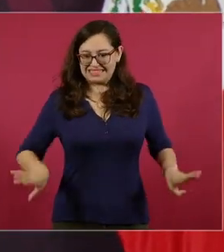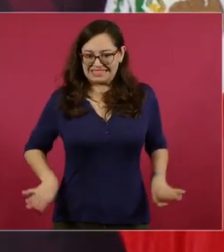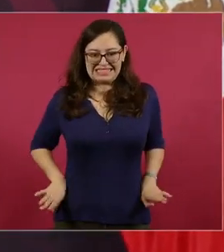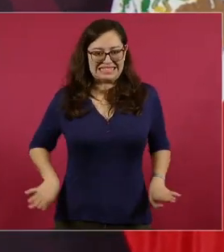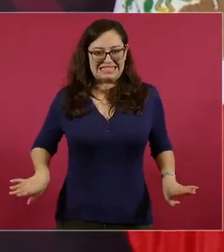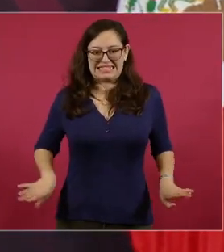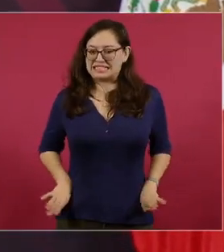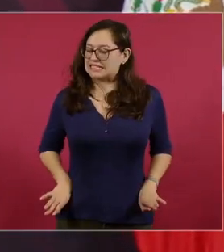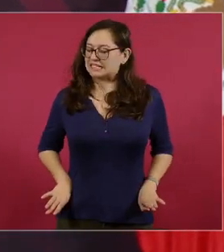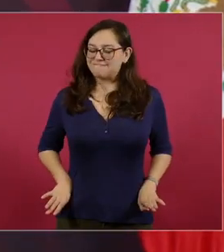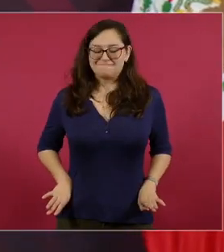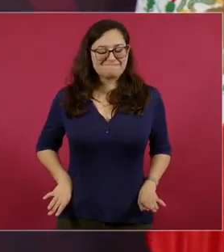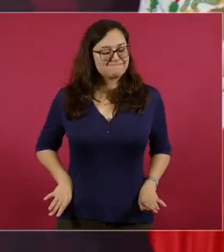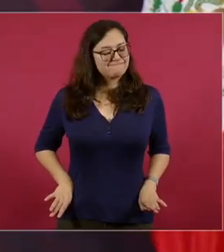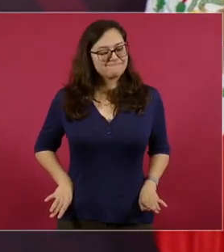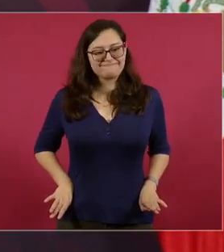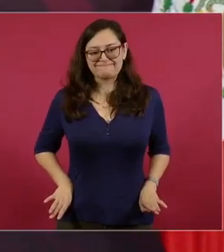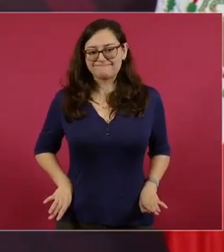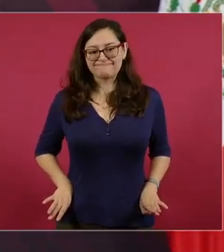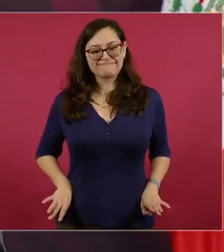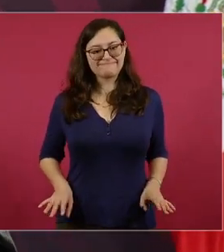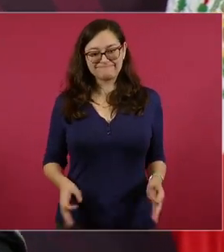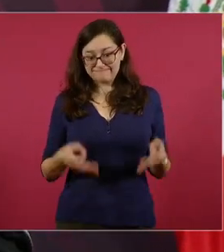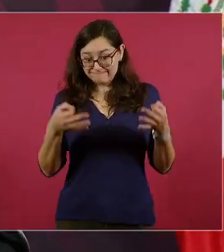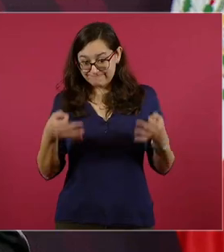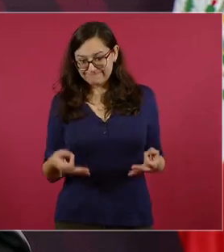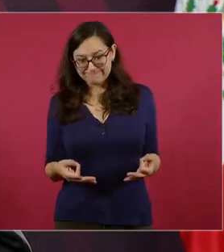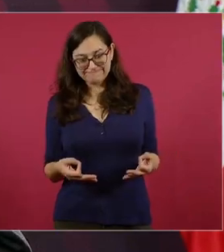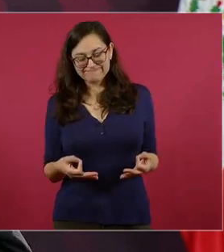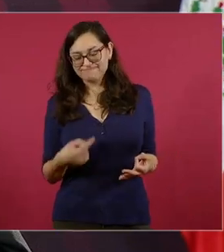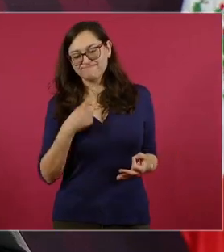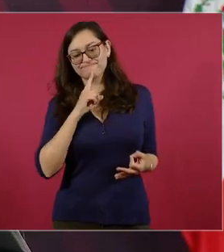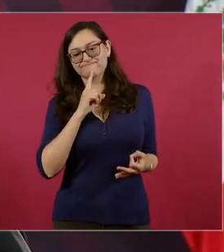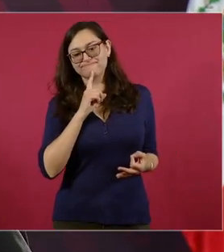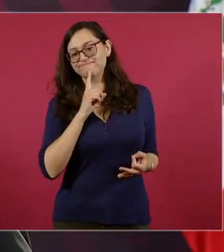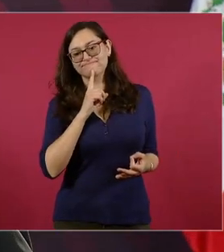que no ha sido lo mejor que digamos.